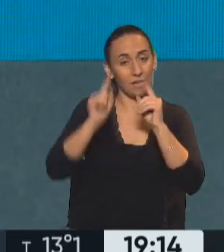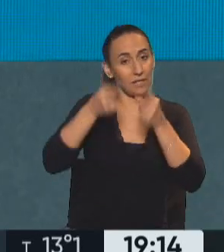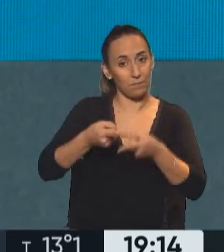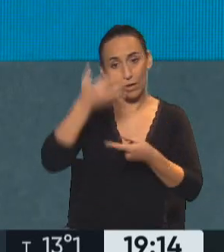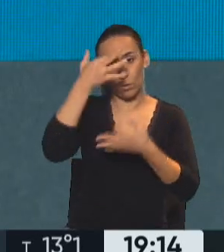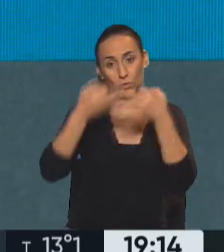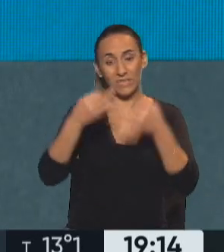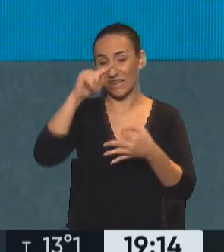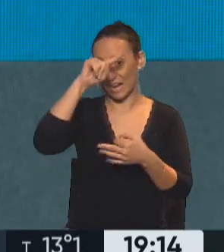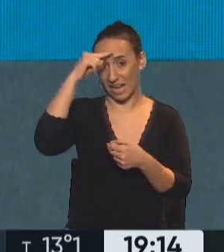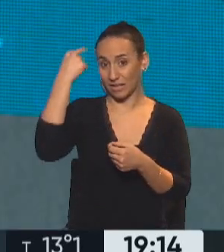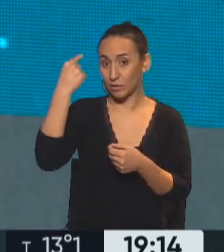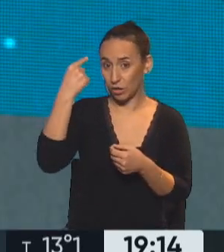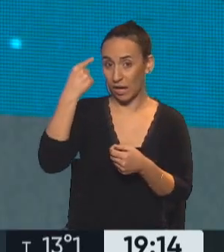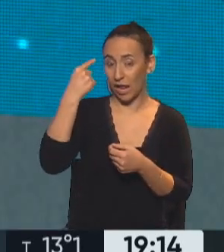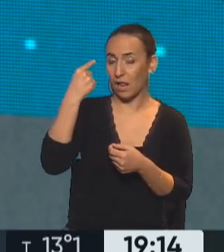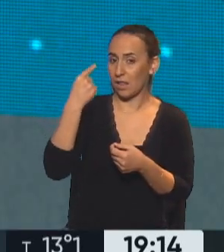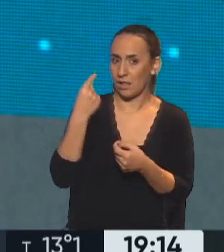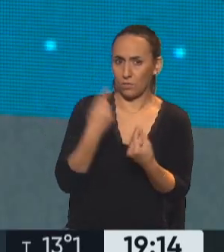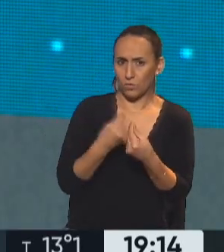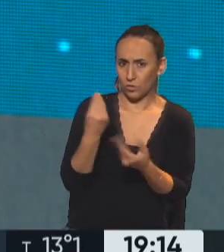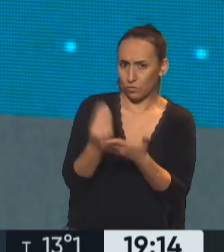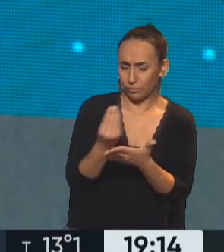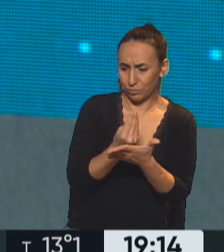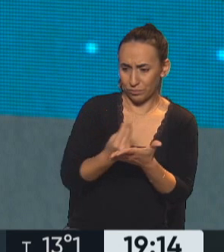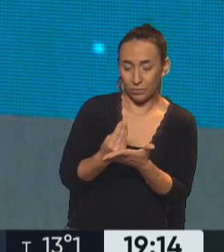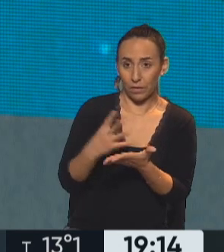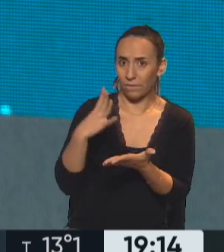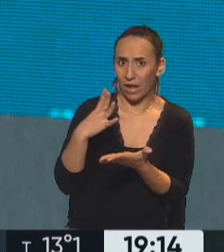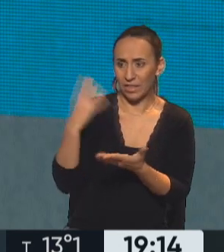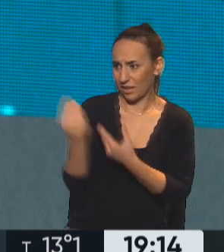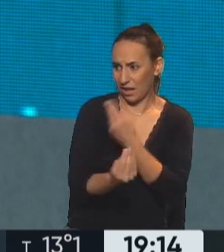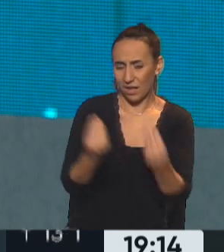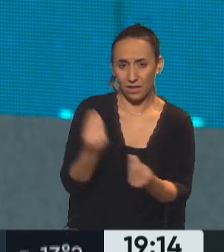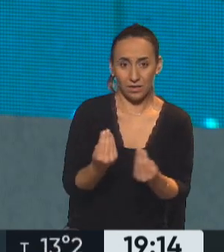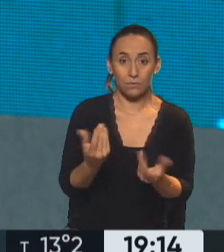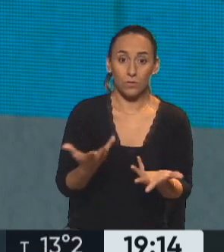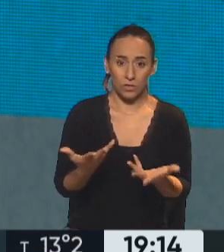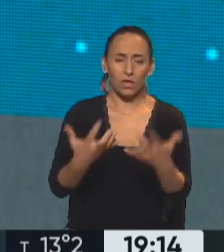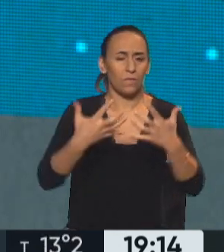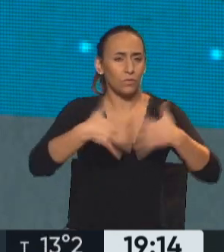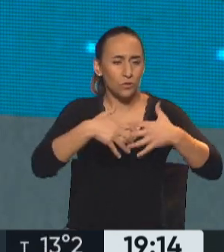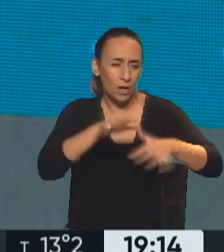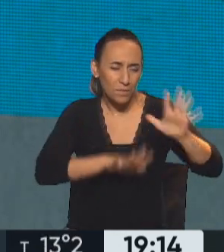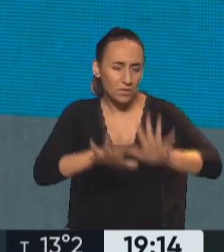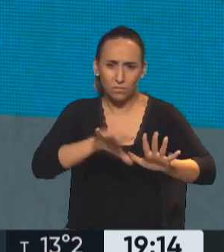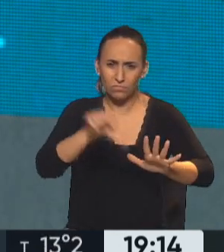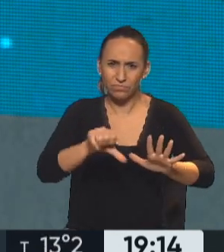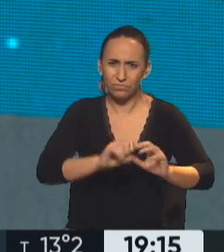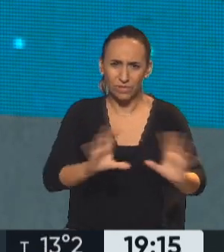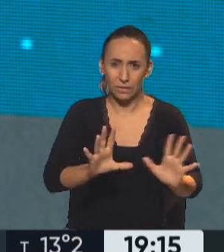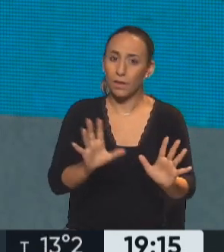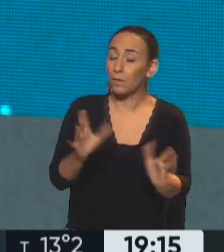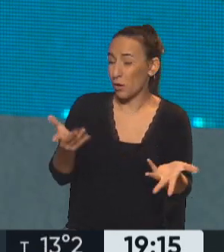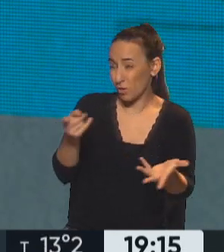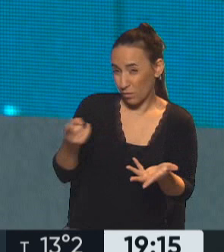nacional sin cubrir, lo cual resiente mucho el funcionamiento. León, pero los términos me parecen raros,